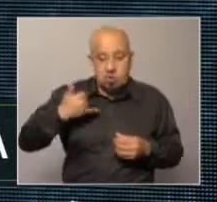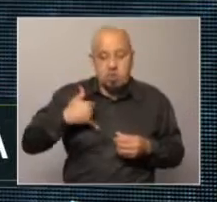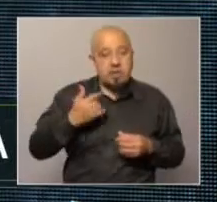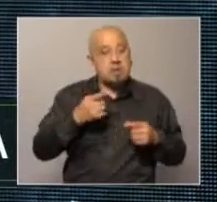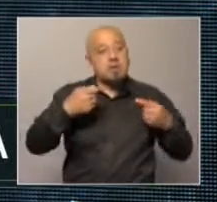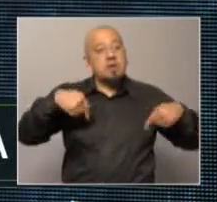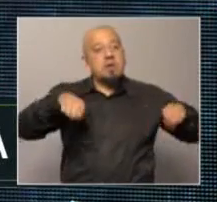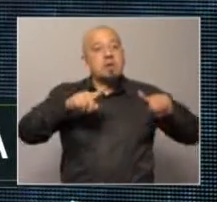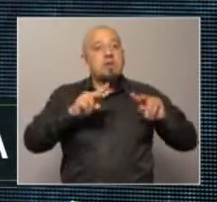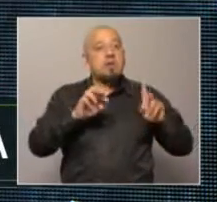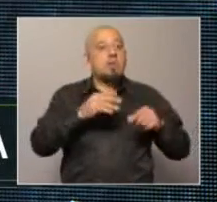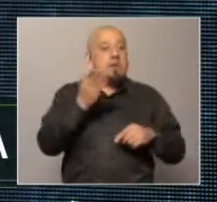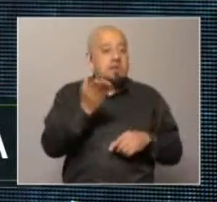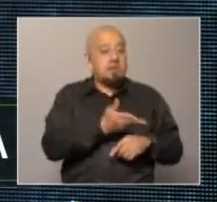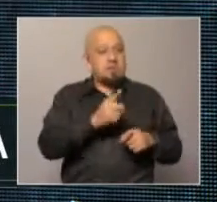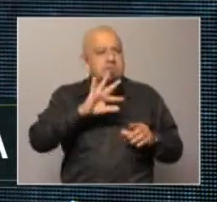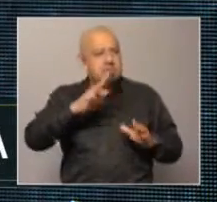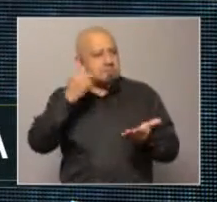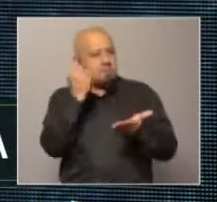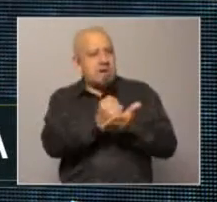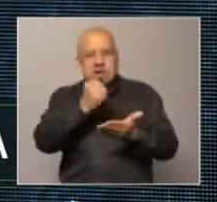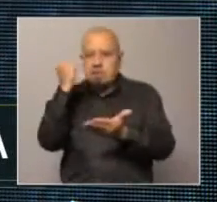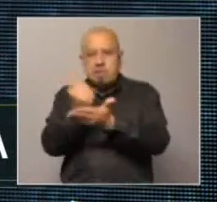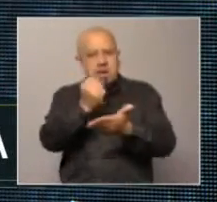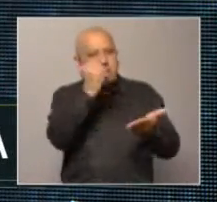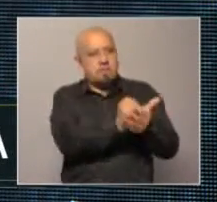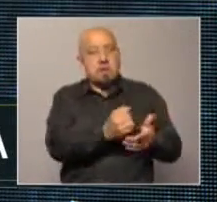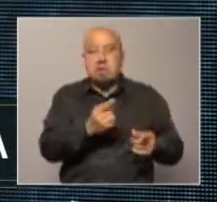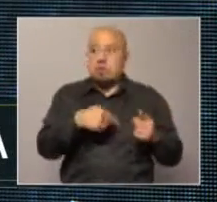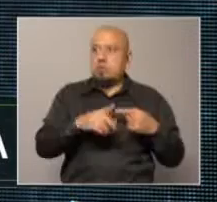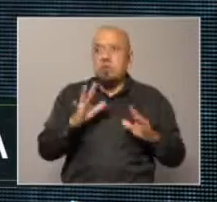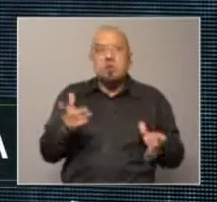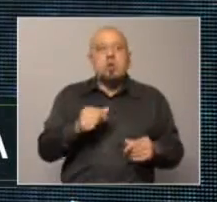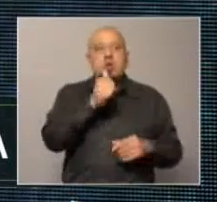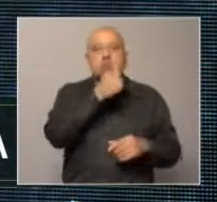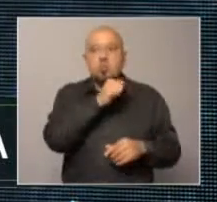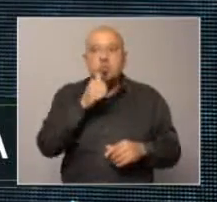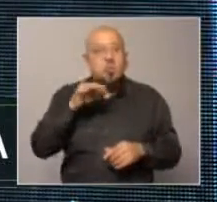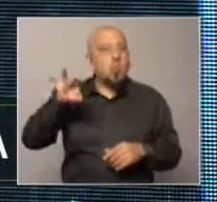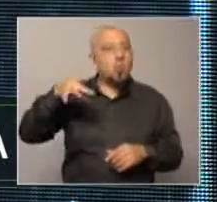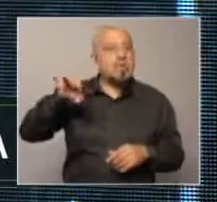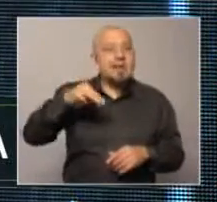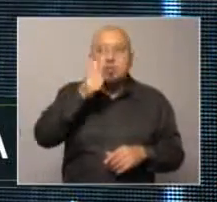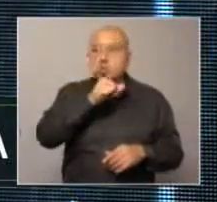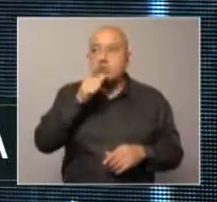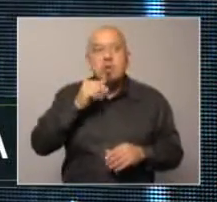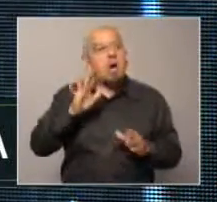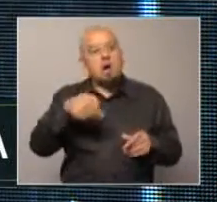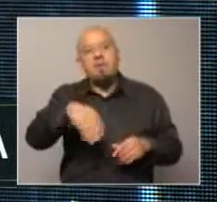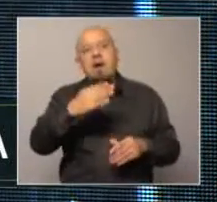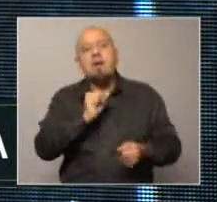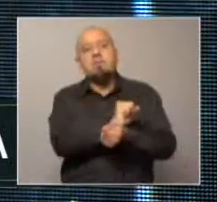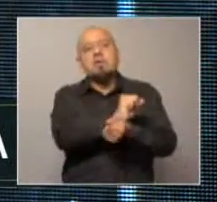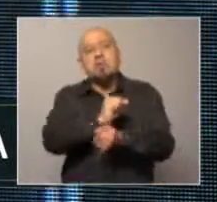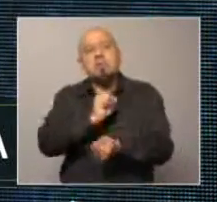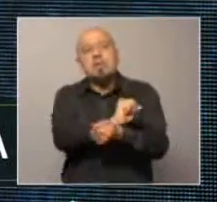sobrecarga a partir de todos estos estereotipos que refuerzan una mirada punitiva, ¿no? Y pareciera que el encierro o el castigo es una forma de resolver